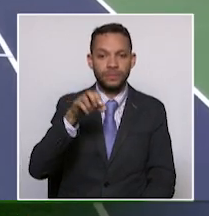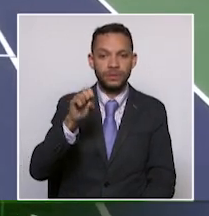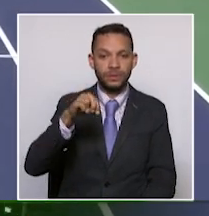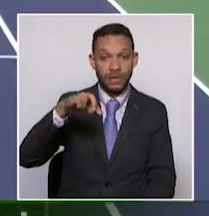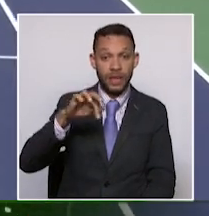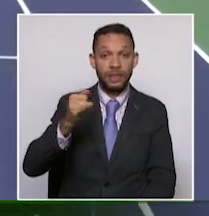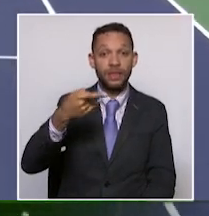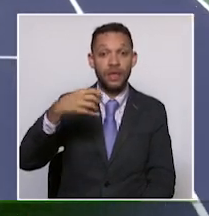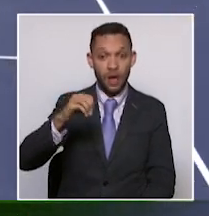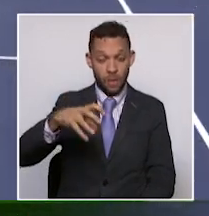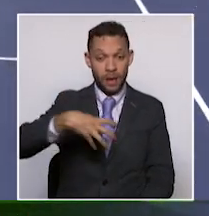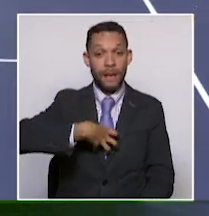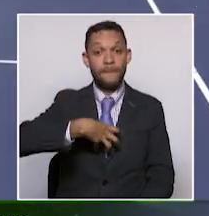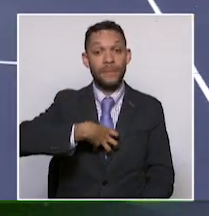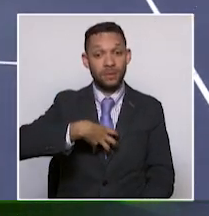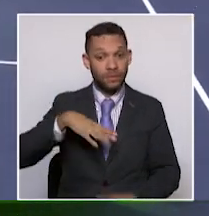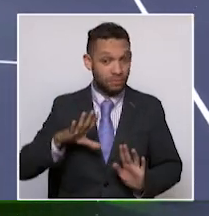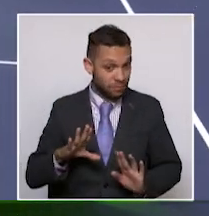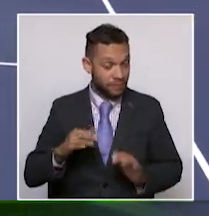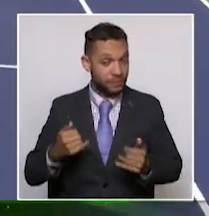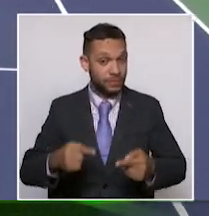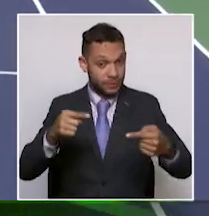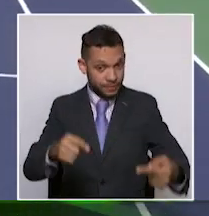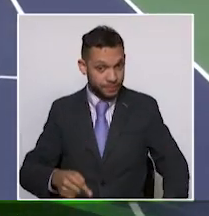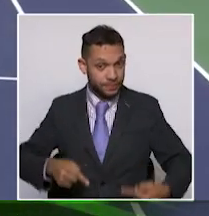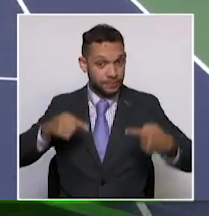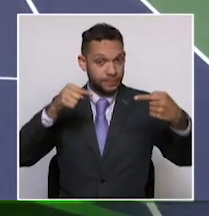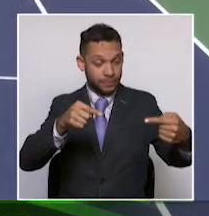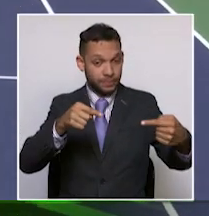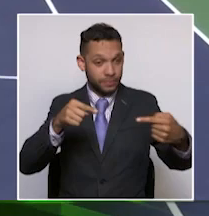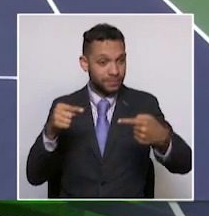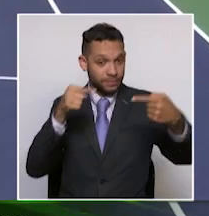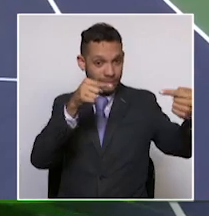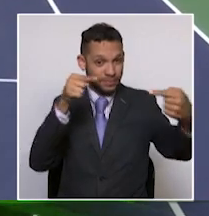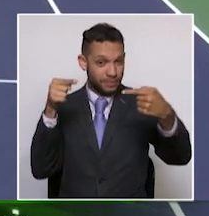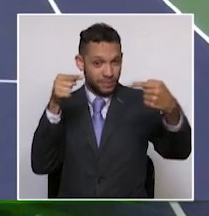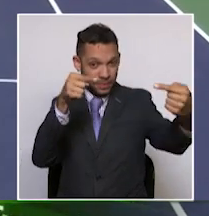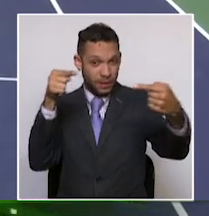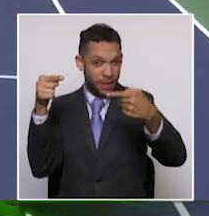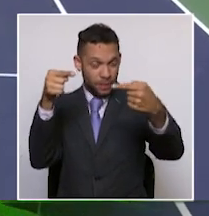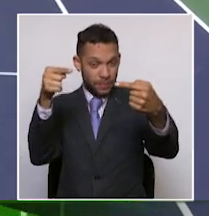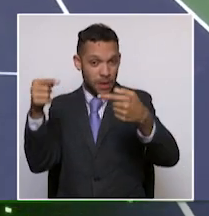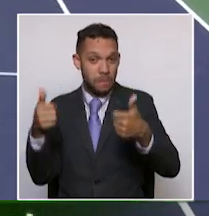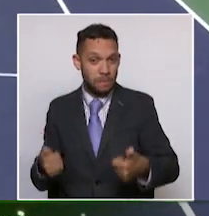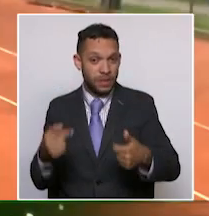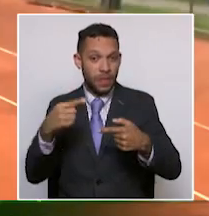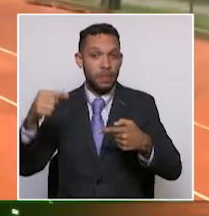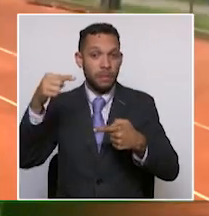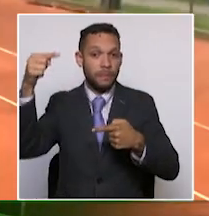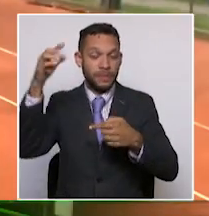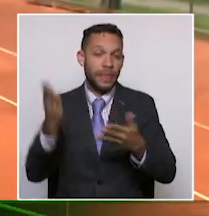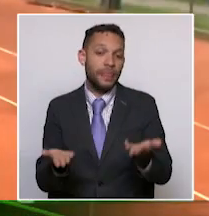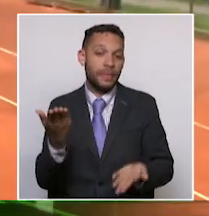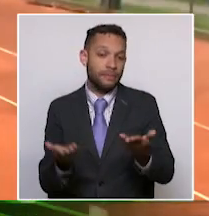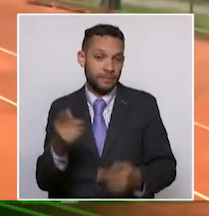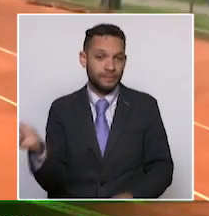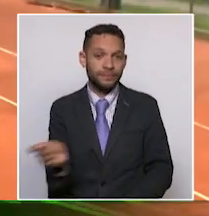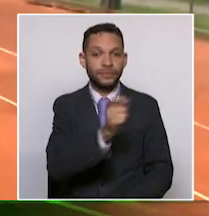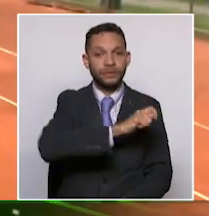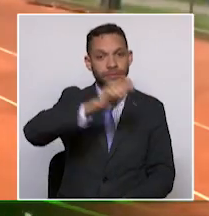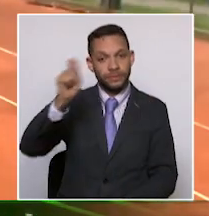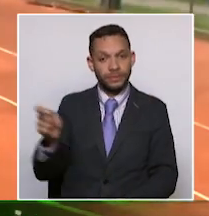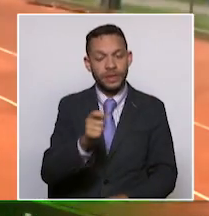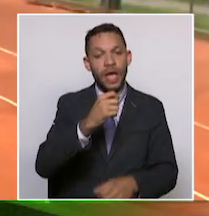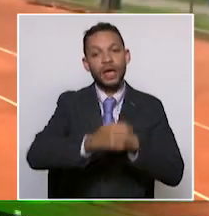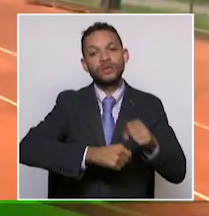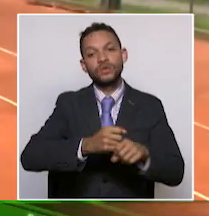que se disputará en la Perla del Otún, competirá un buen número de tenistas que muy seguramente representarán a sus departamentos en los Juegos Deportivos Nacionales